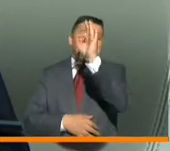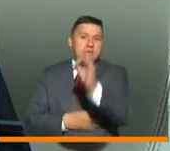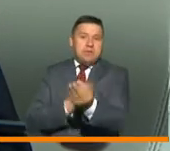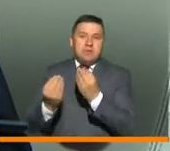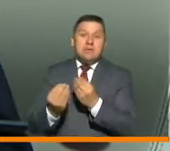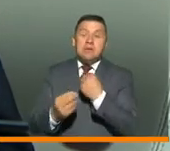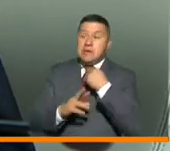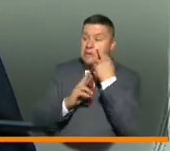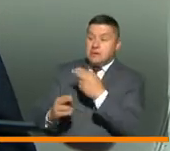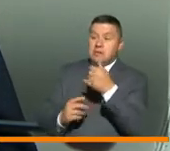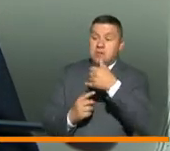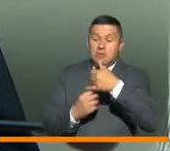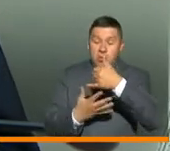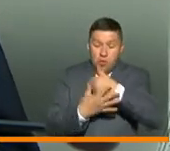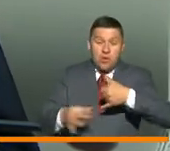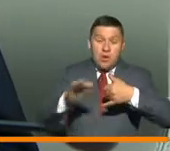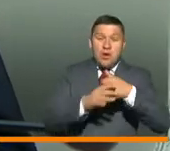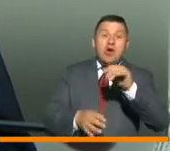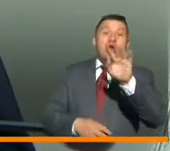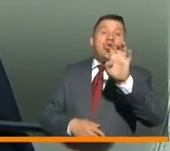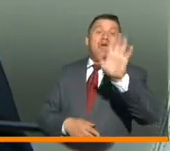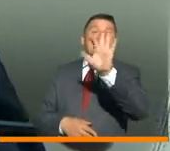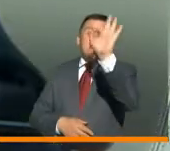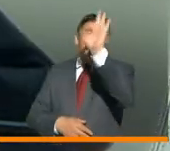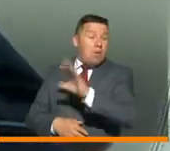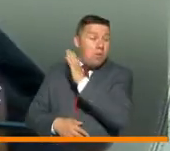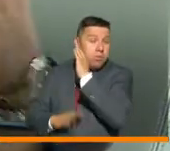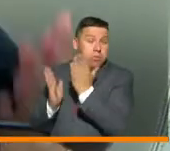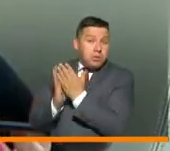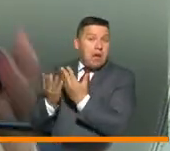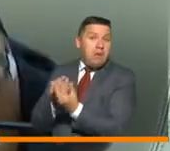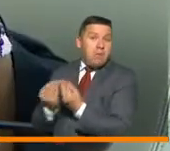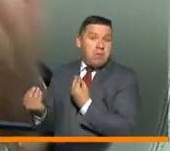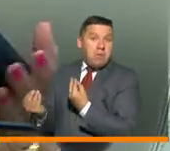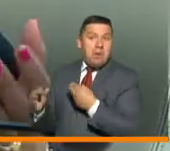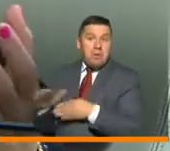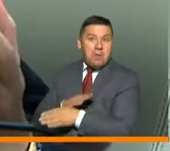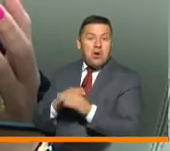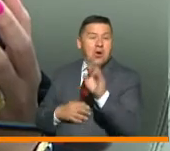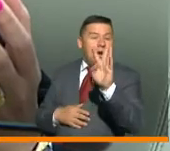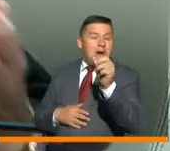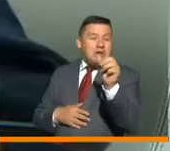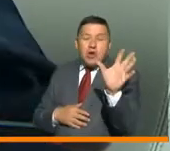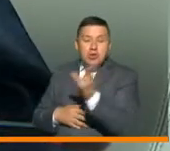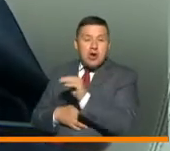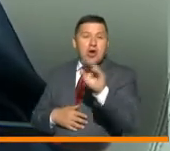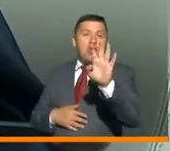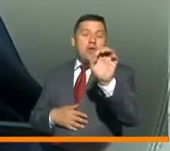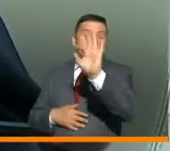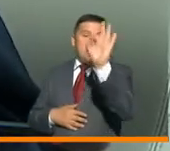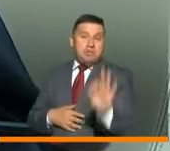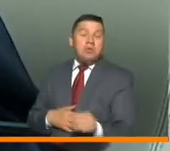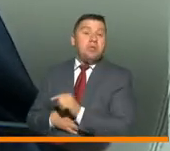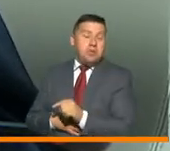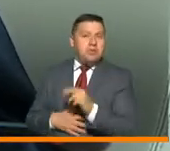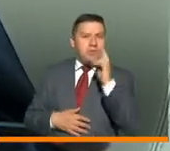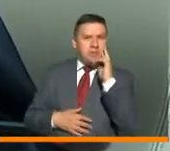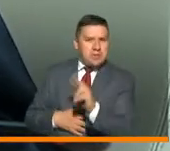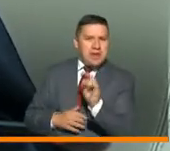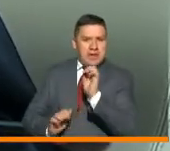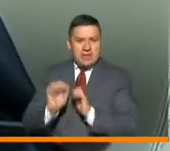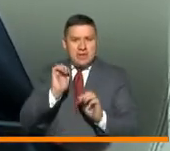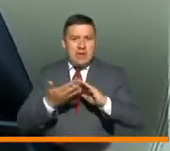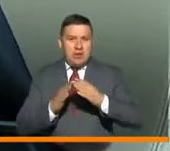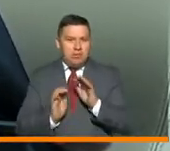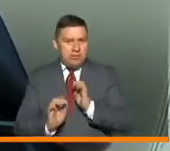al Guaviare, 95% de sus instituciones educativas ya en alternancia, dando esta posibilidad, presidente, como lo vimos con el Defensor